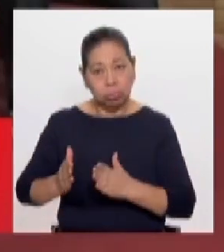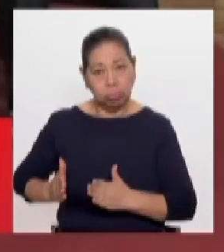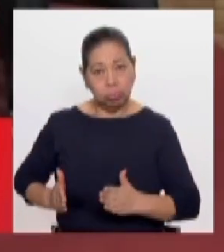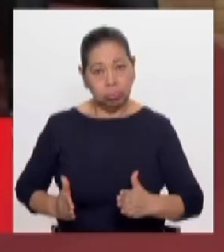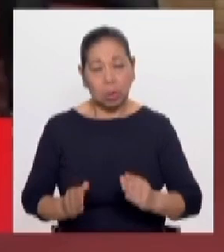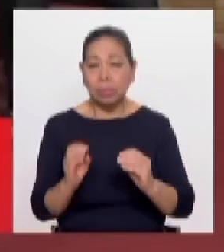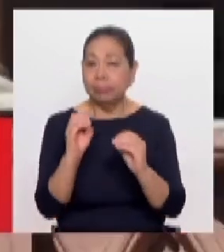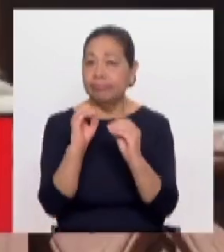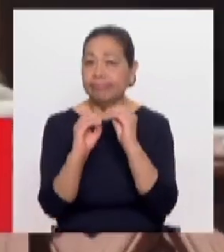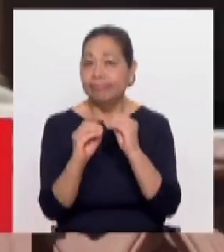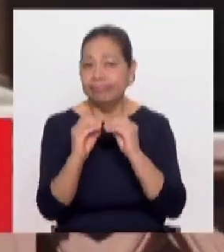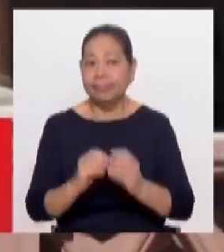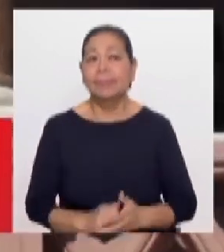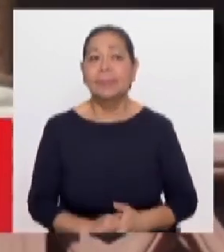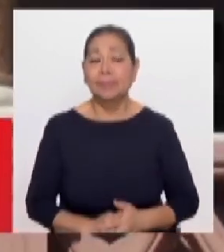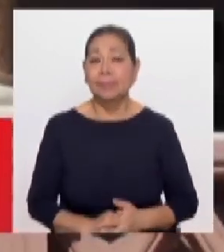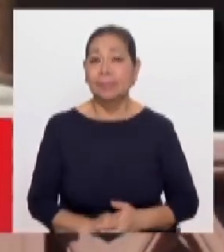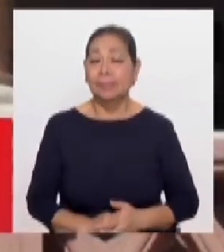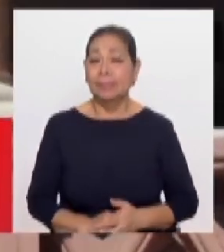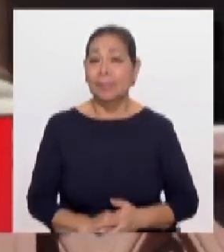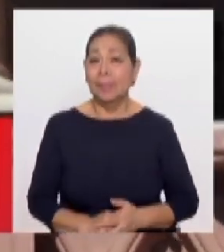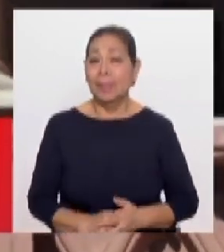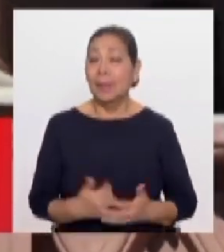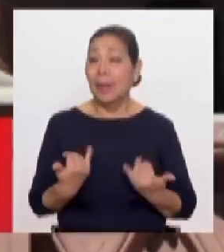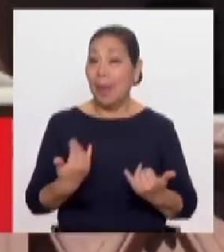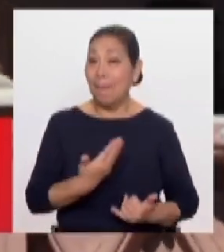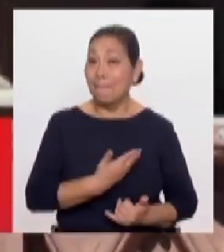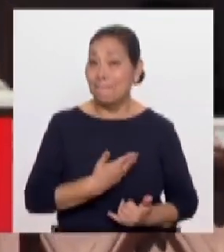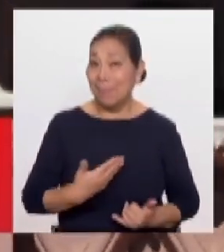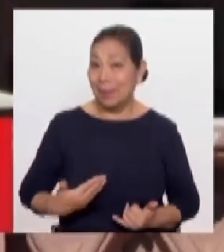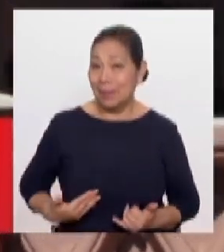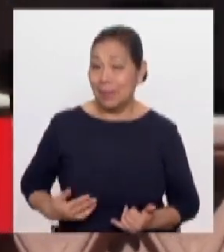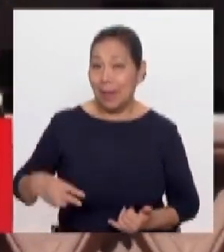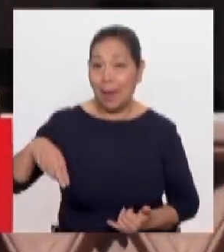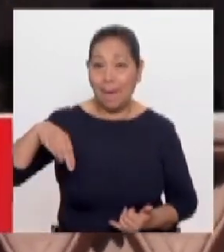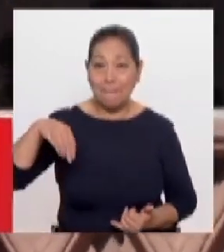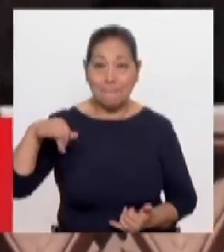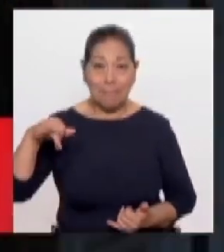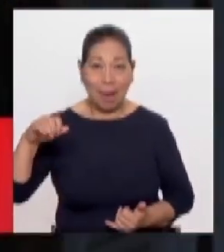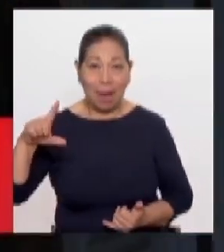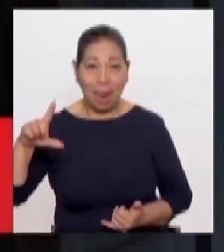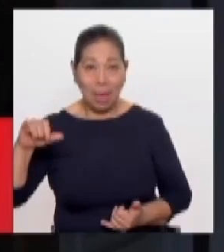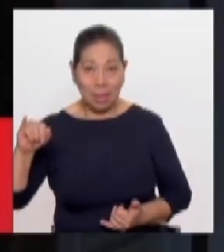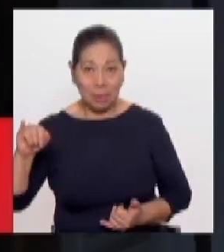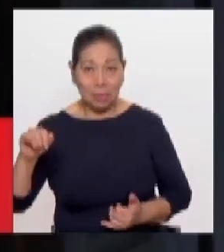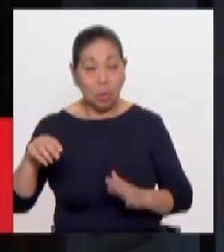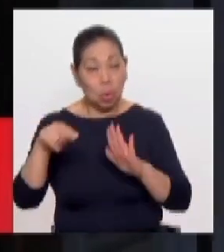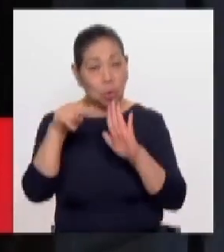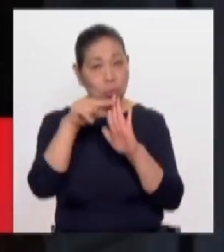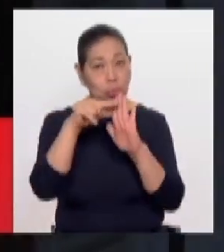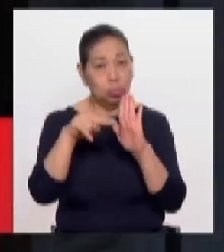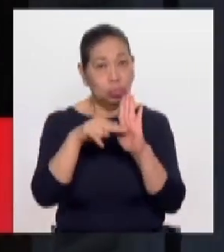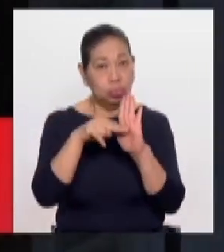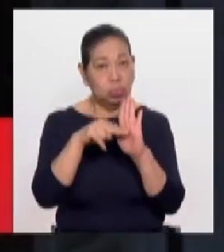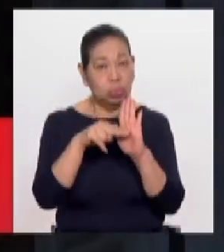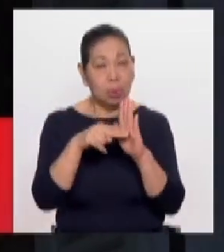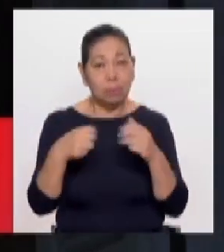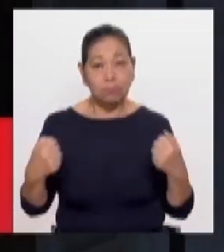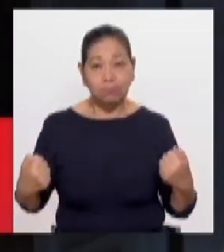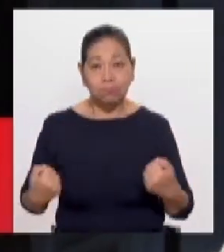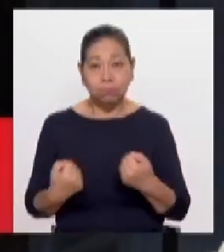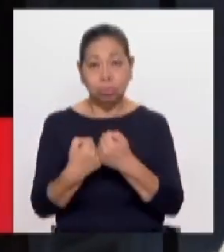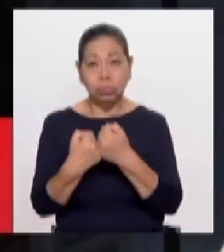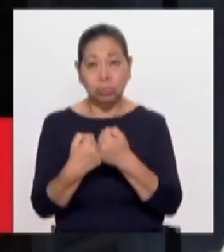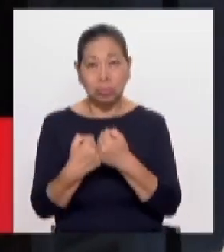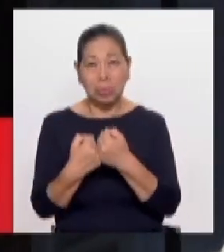de la reconstrucción. De esta manera, el presidente Milei anticipaba el paquete de normas que componen el CHOC